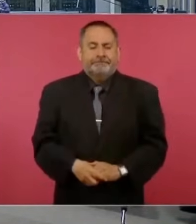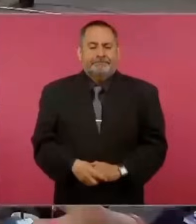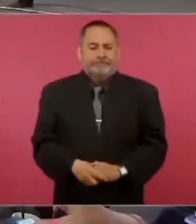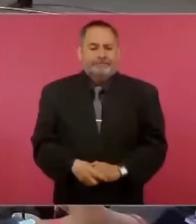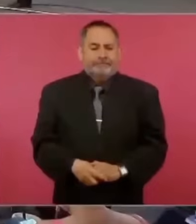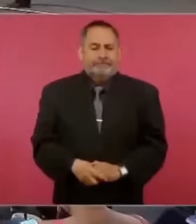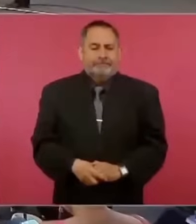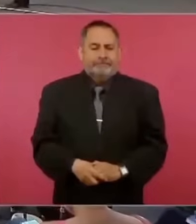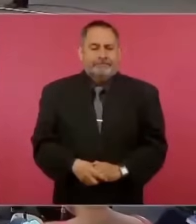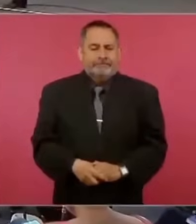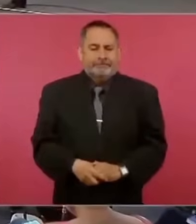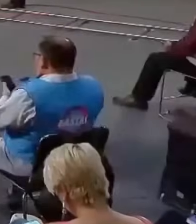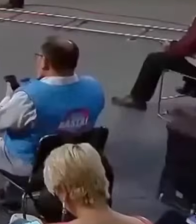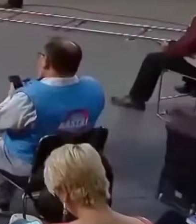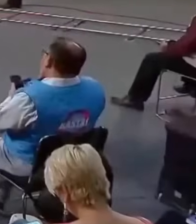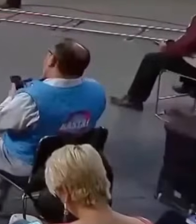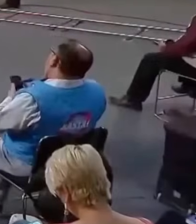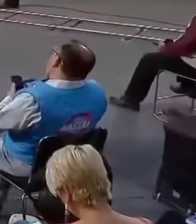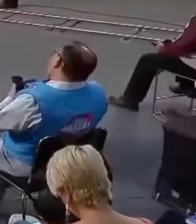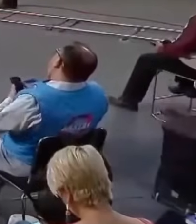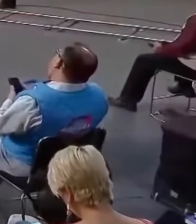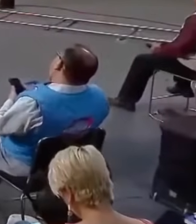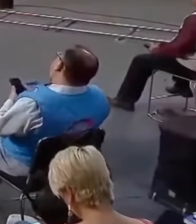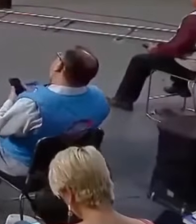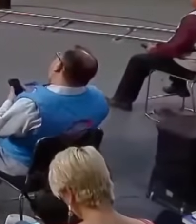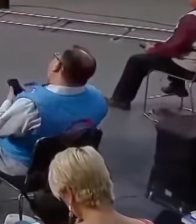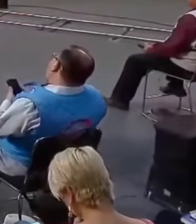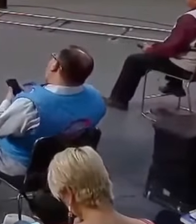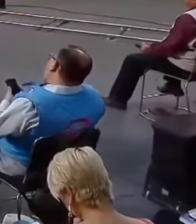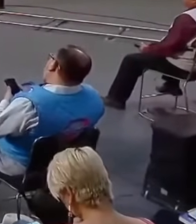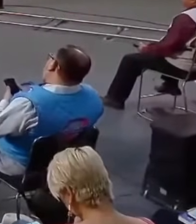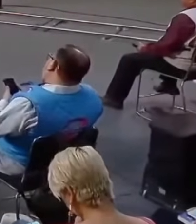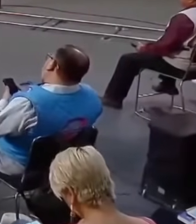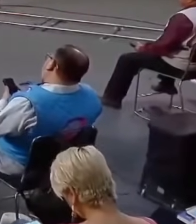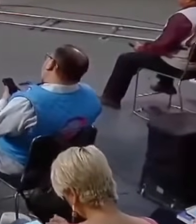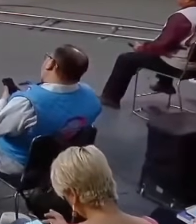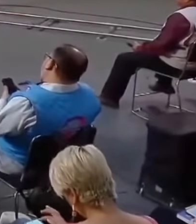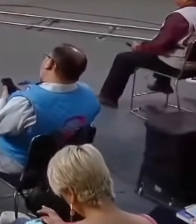En el discurso del 5 de mayo,